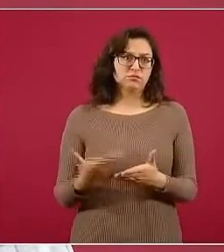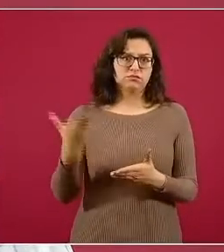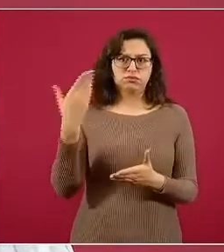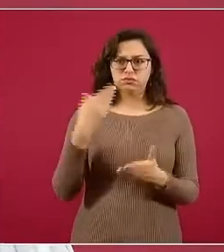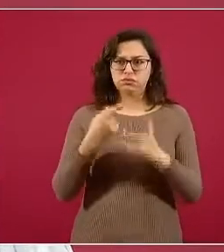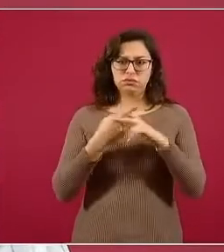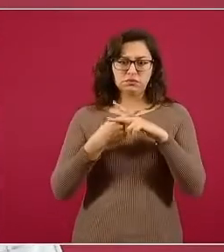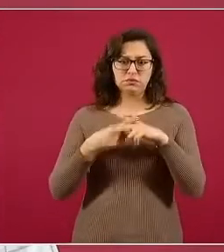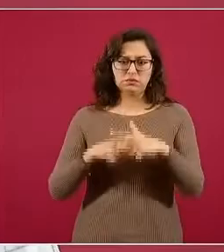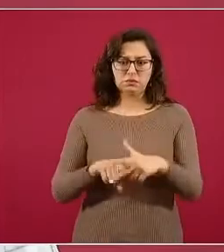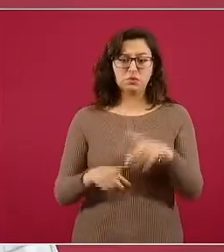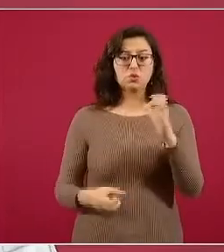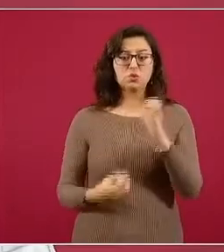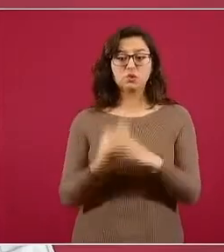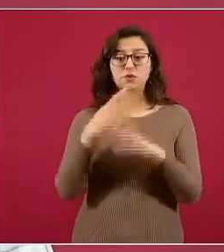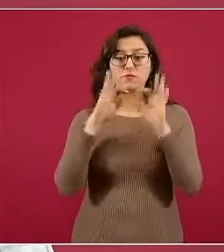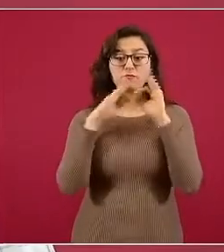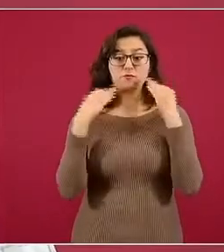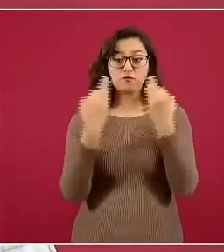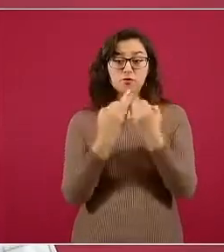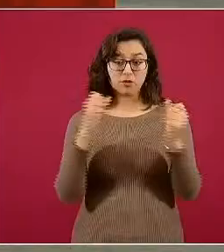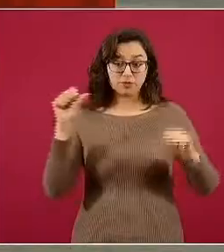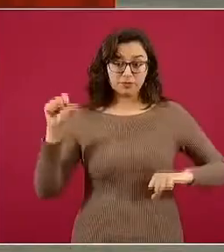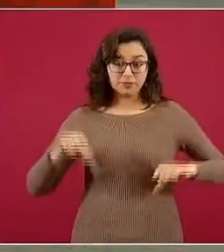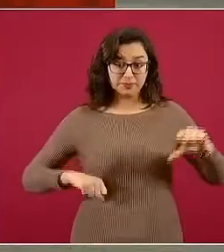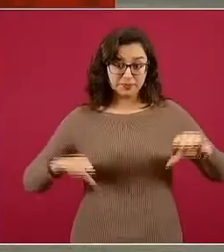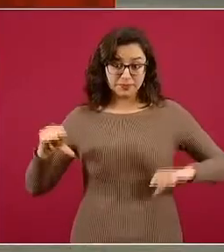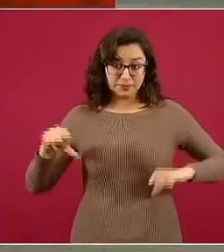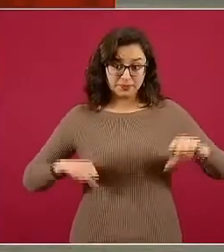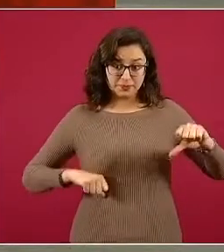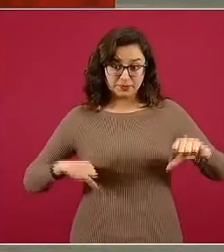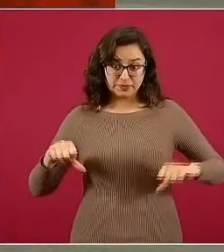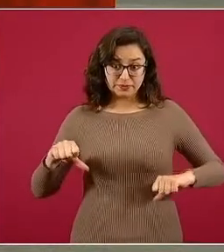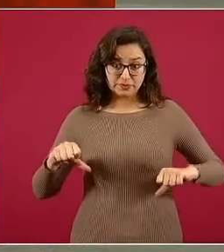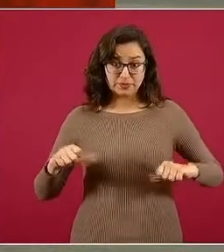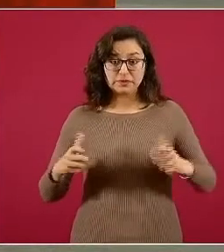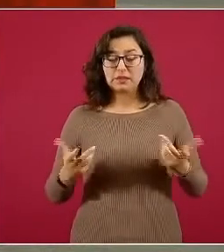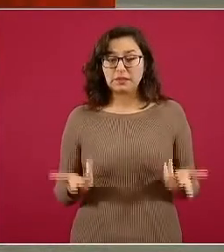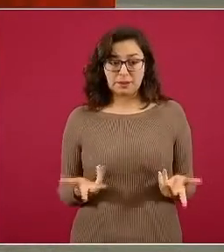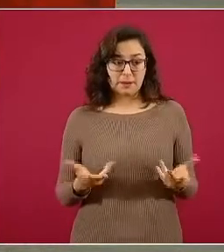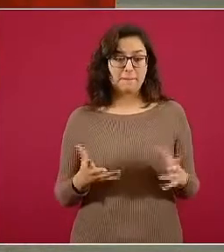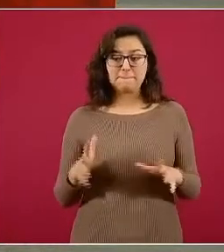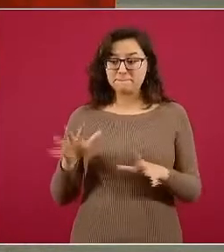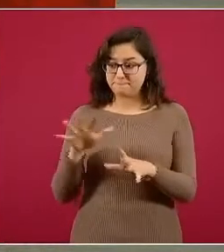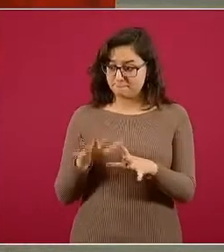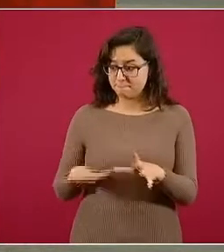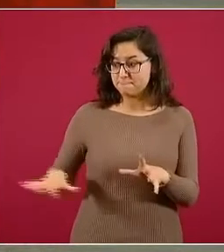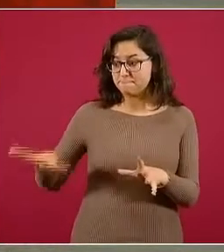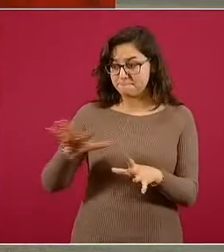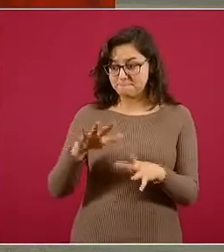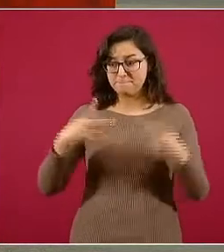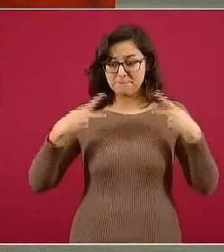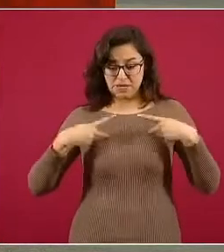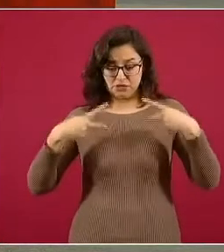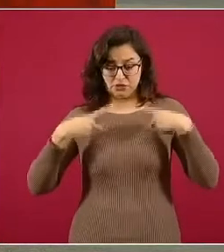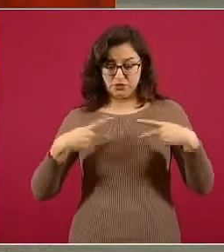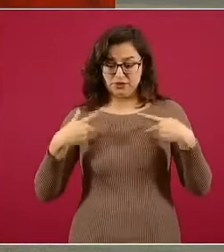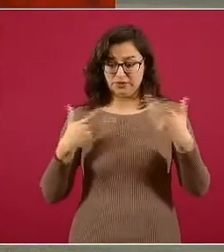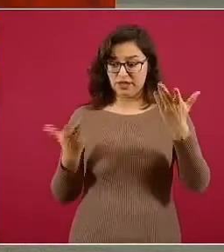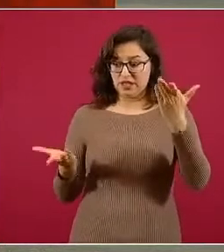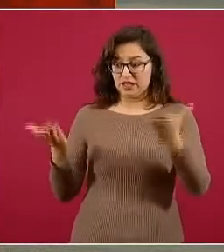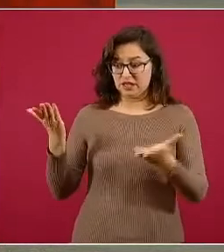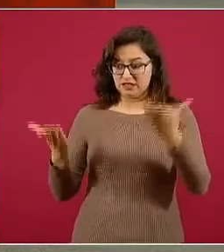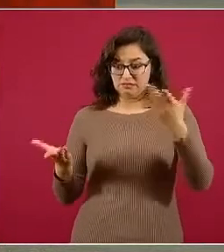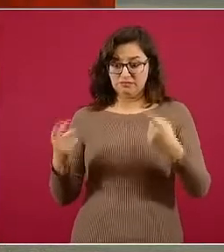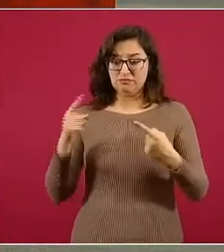nueva normalidad, que tiene que ver con balancear el bien social, que es la salud y en este caso el